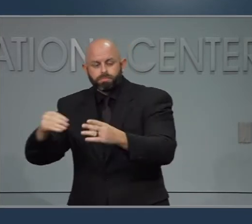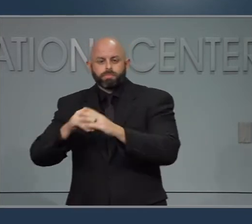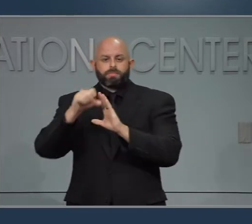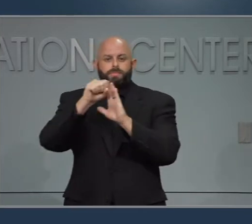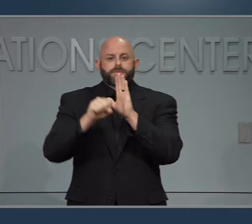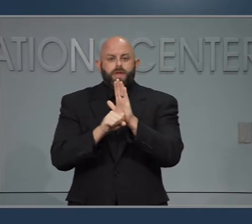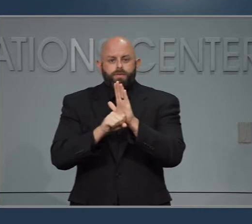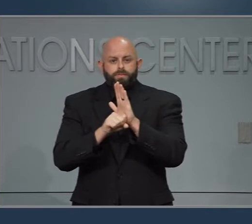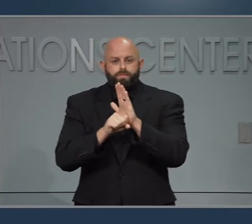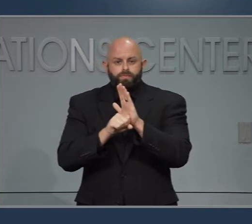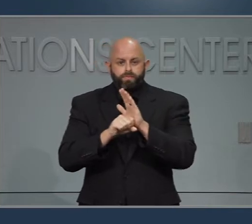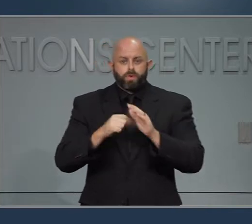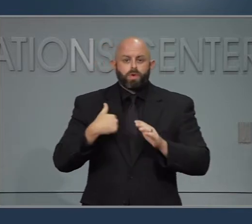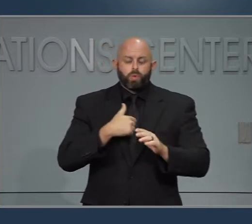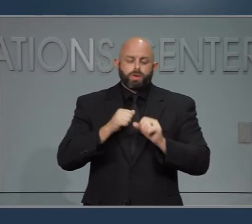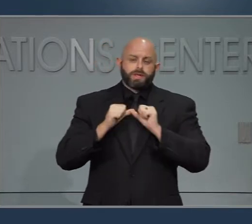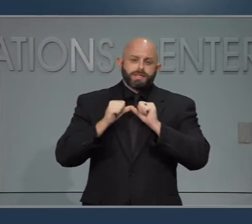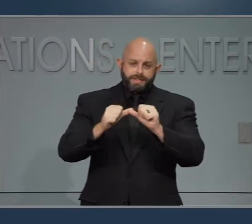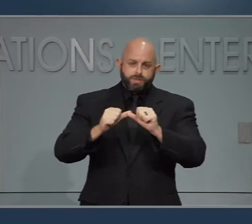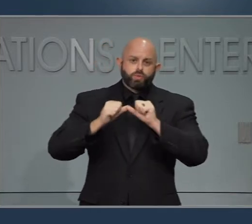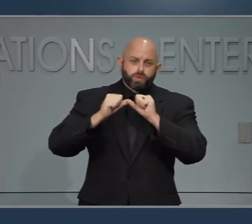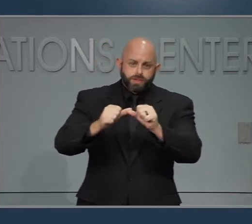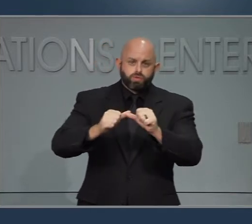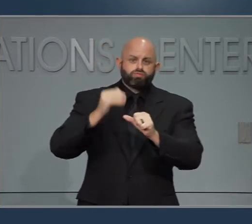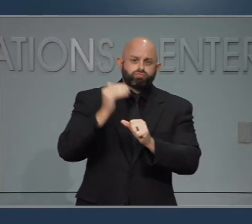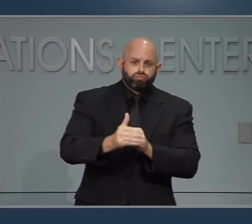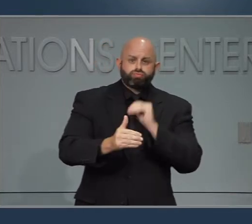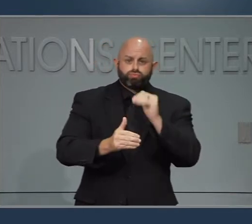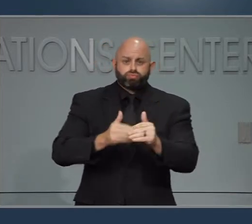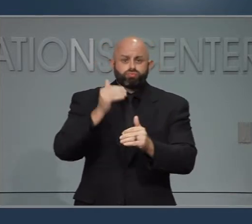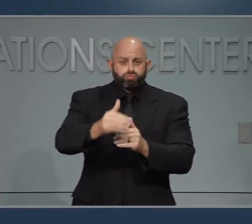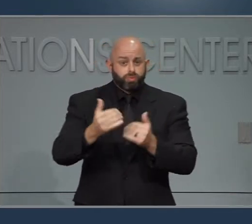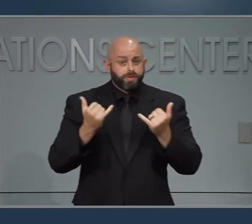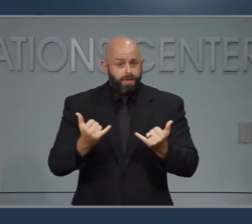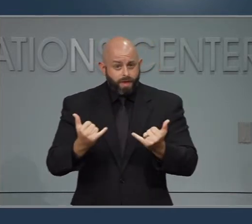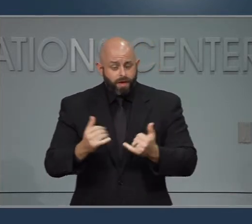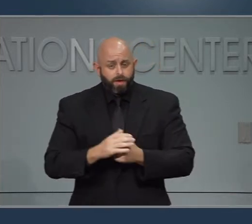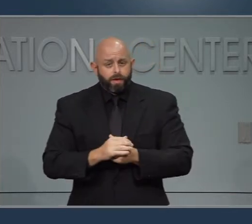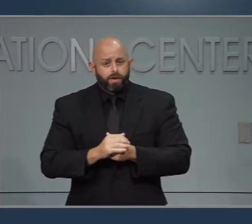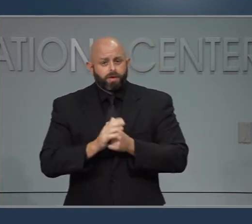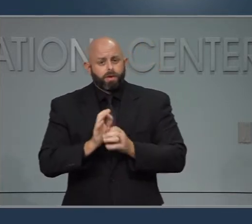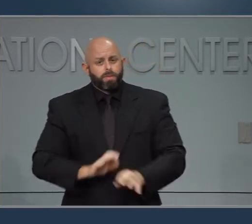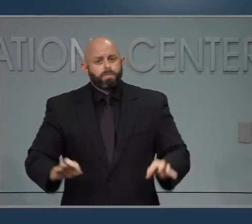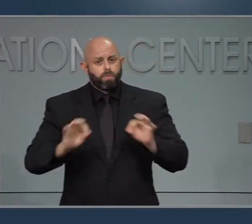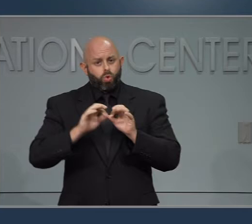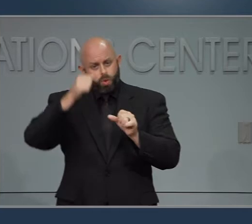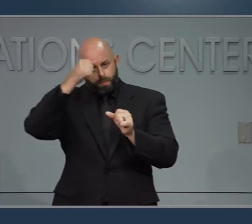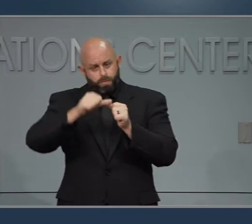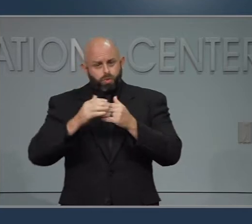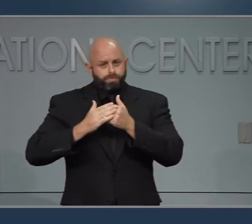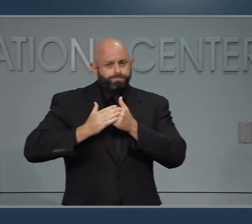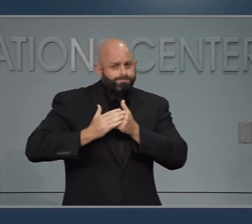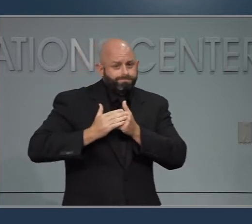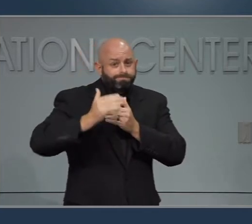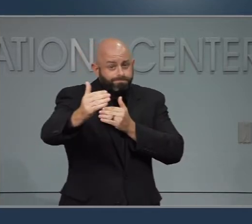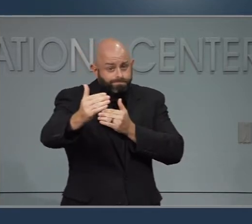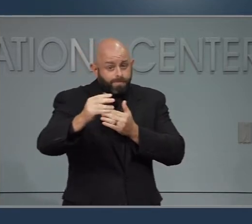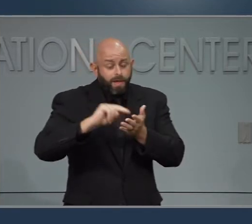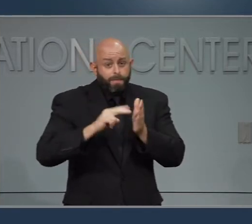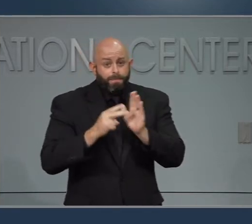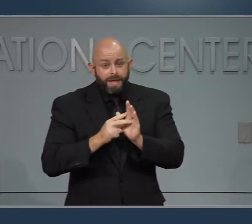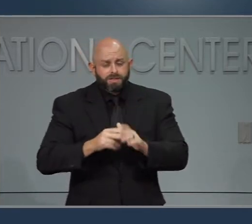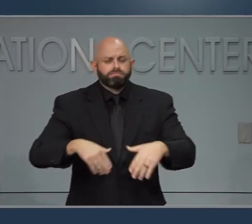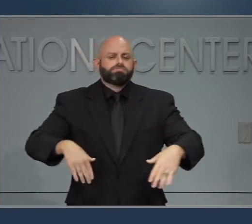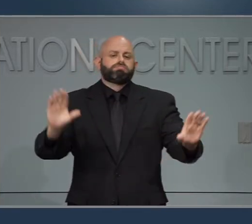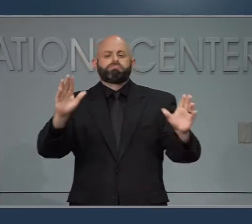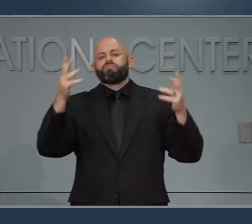seguimos distribuyendo. Y al tomar unos pasos hacia adelante, es importante recordar que el avanzar no quiere decir que ya